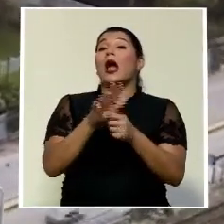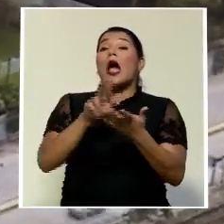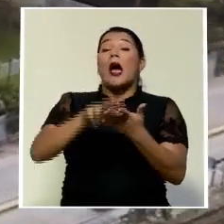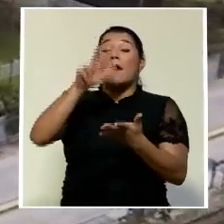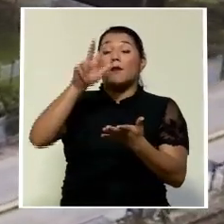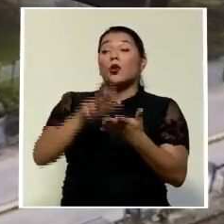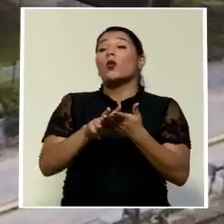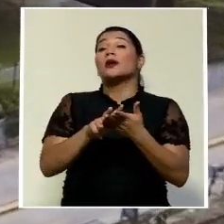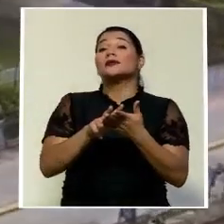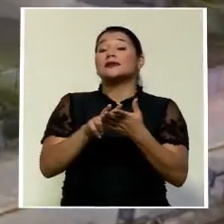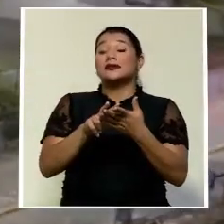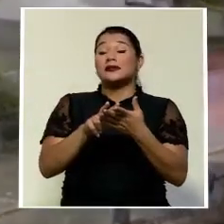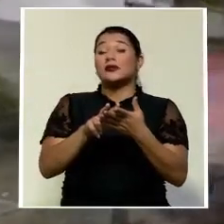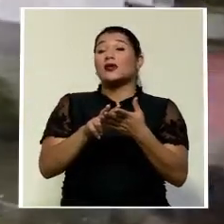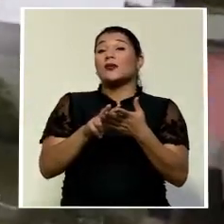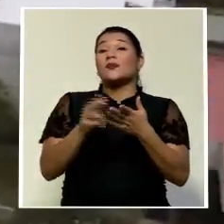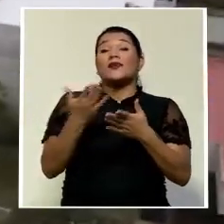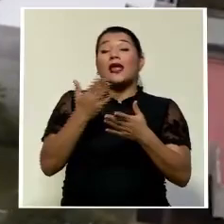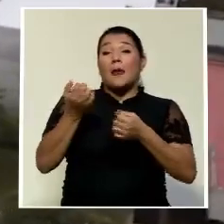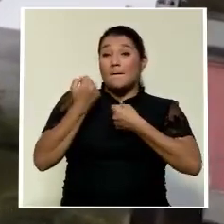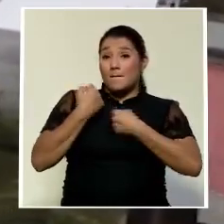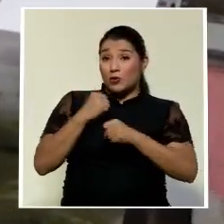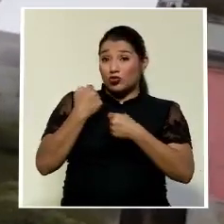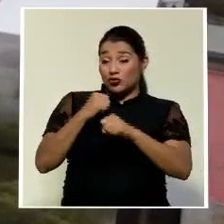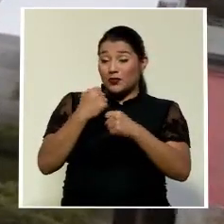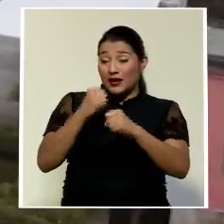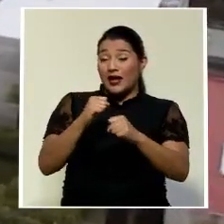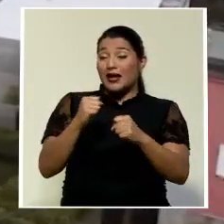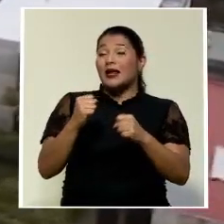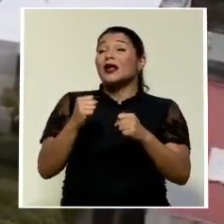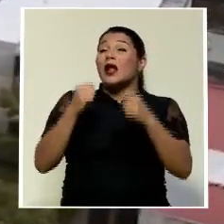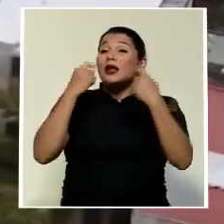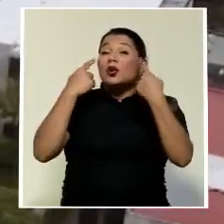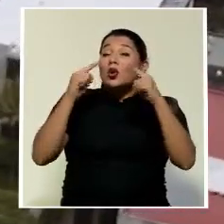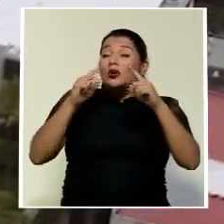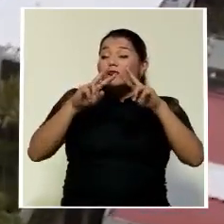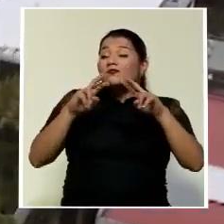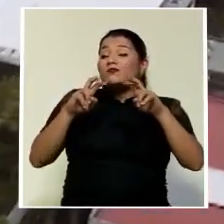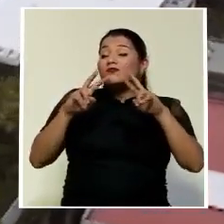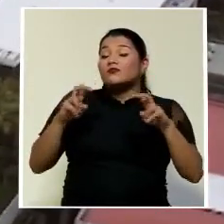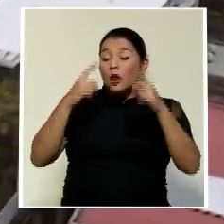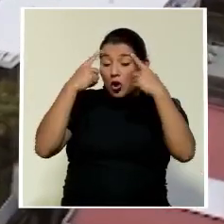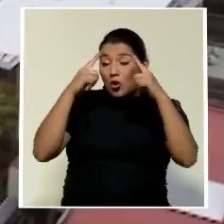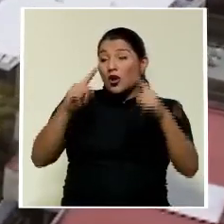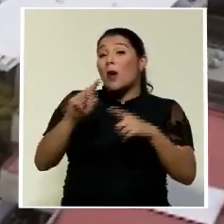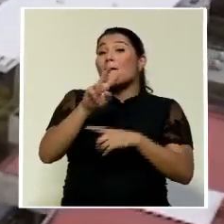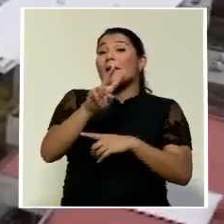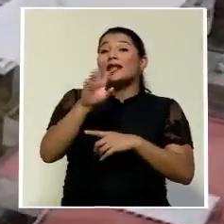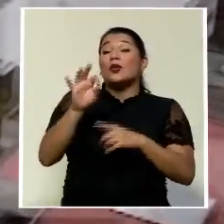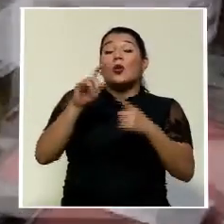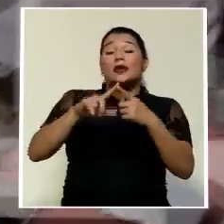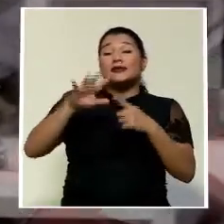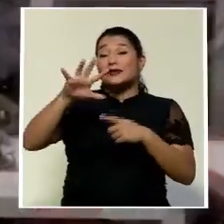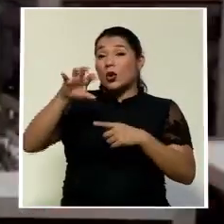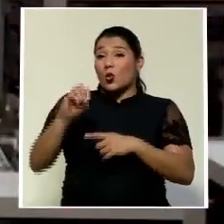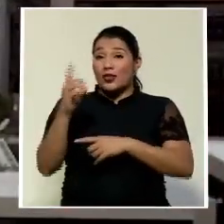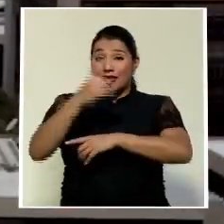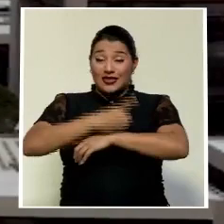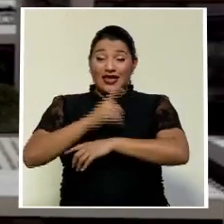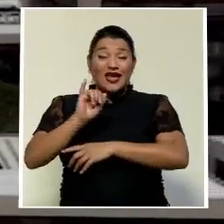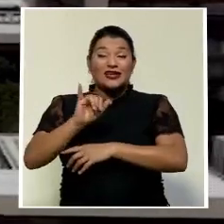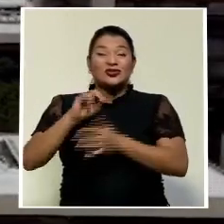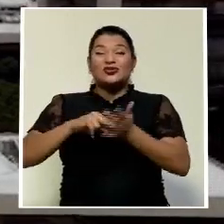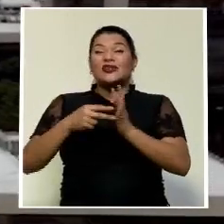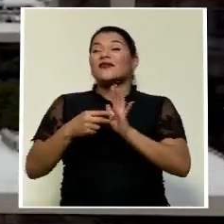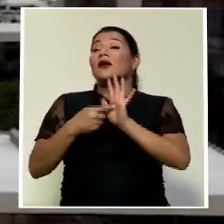del tiempo de los trámites, las municipalidades analizadas alcanzaron en promedio de 29 a 50 días, lo que evidencia